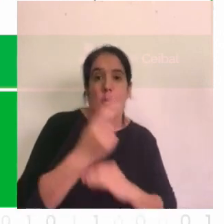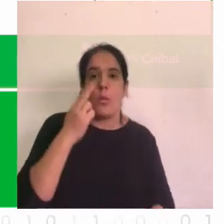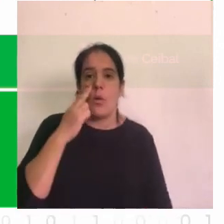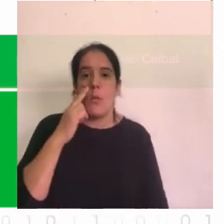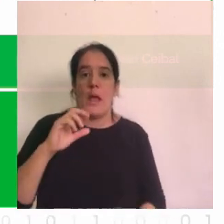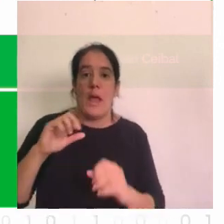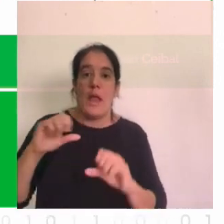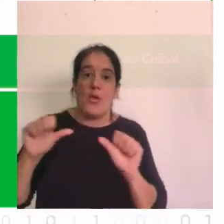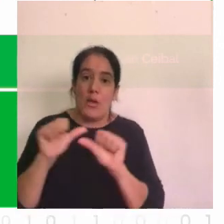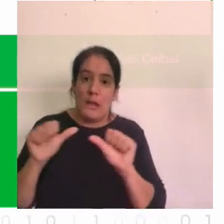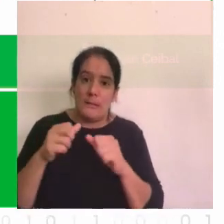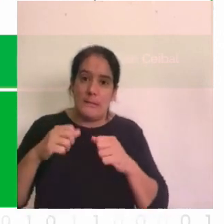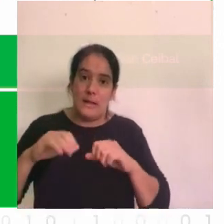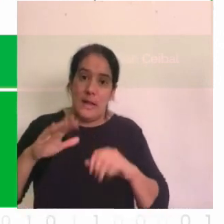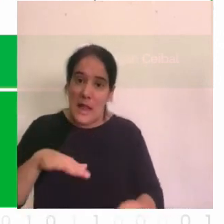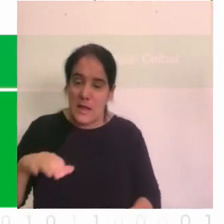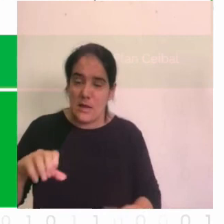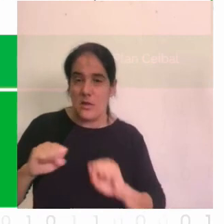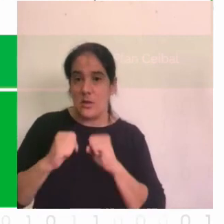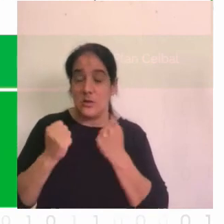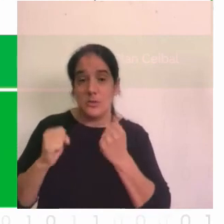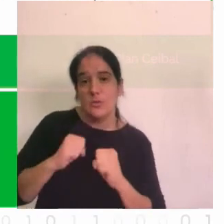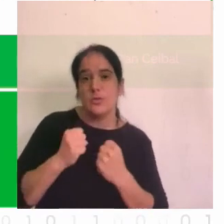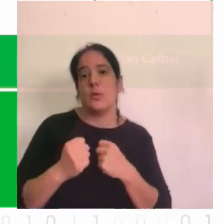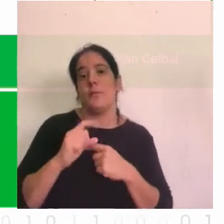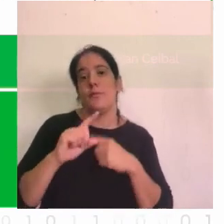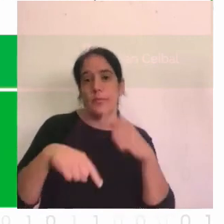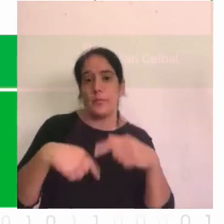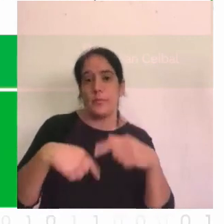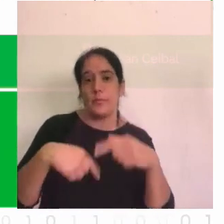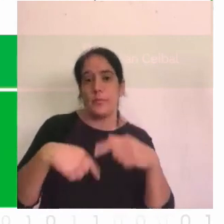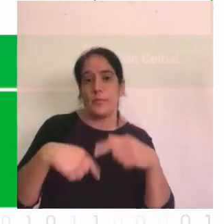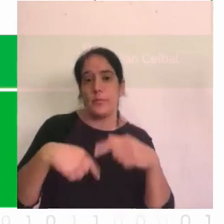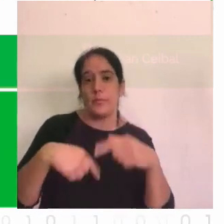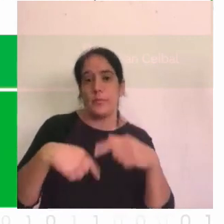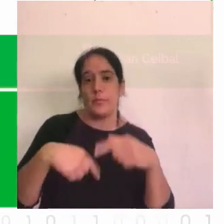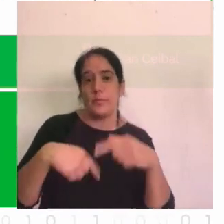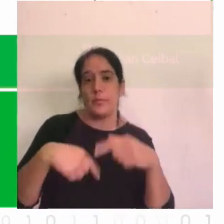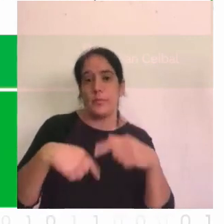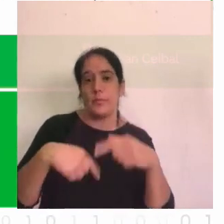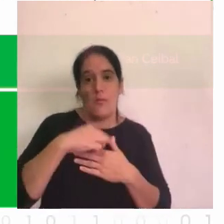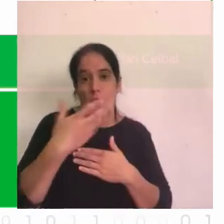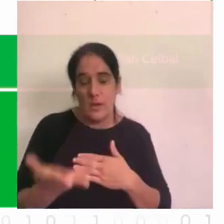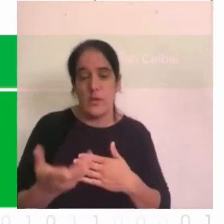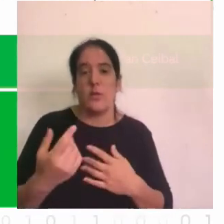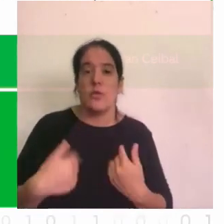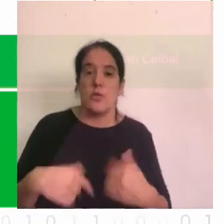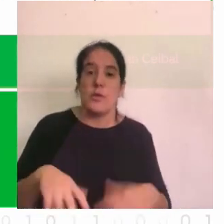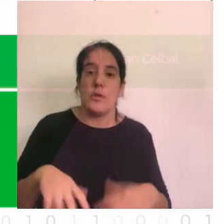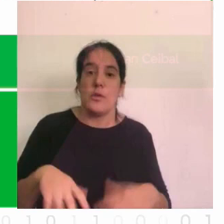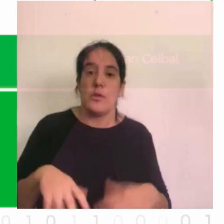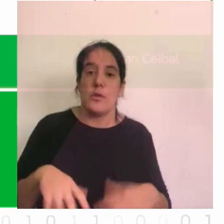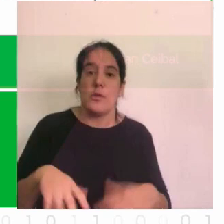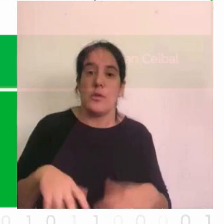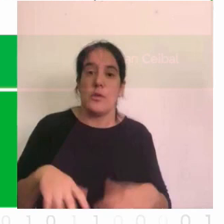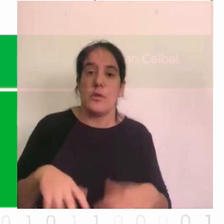de sensitividad, y bueno, desde la política pública sin duda se debería atender a esta problemática, que en Uruguay tampoco es un fenómeno para